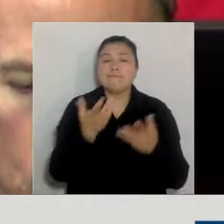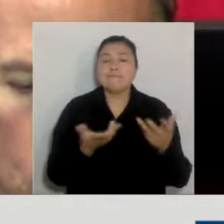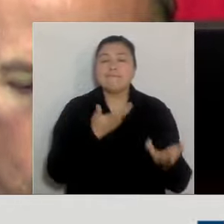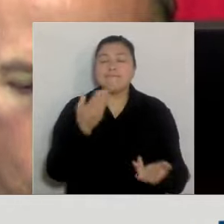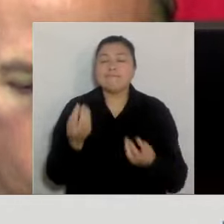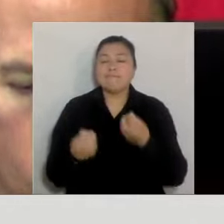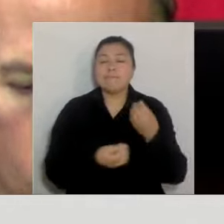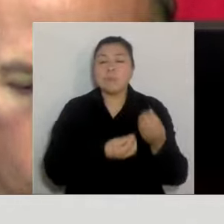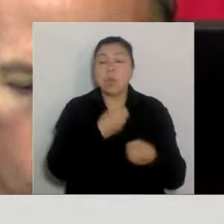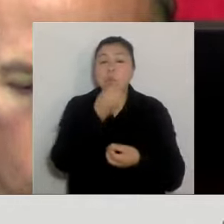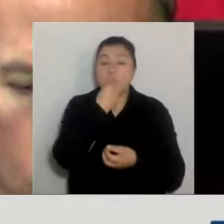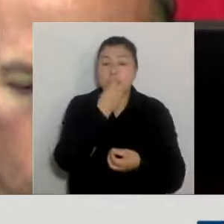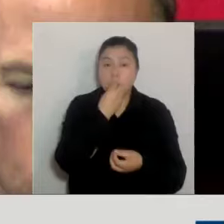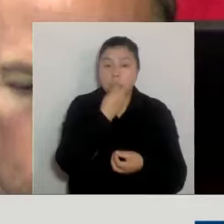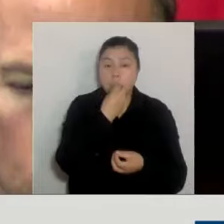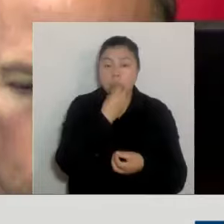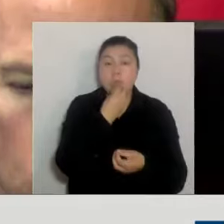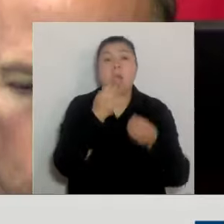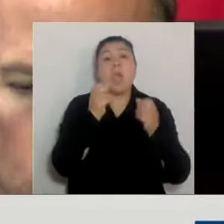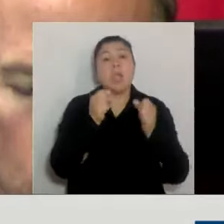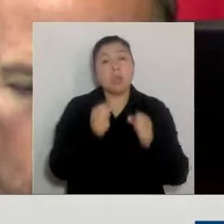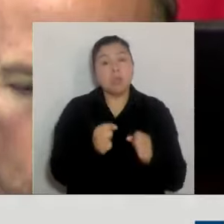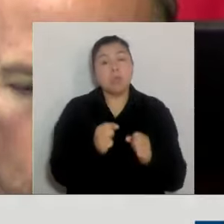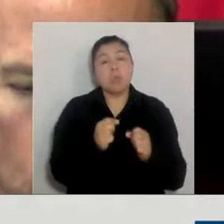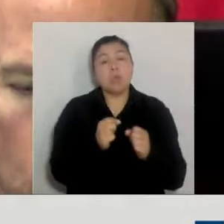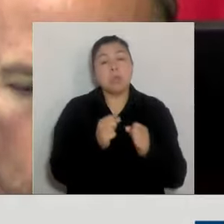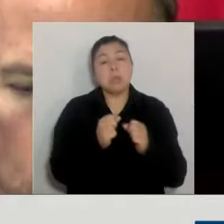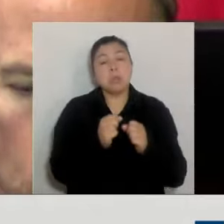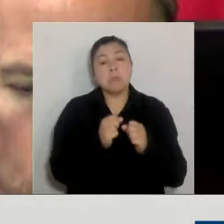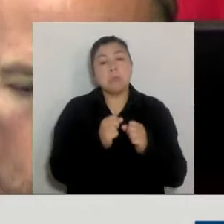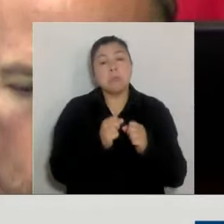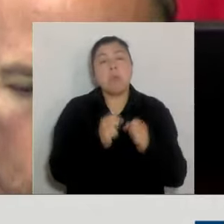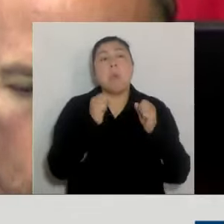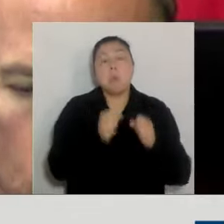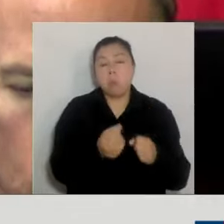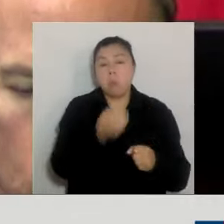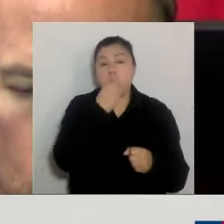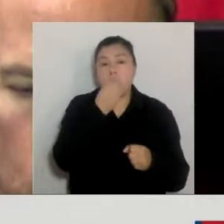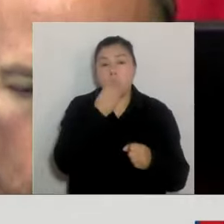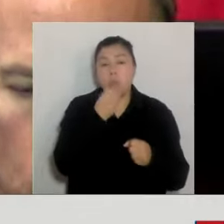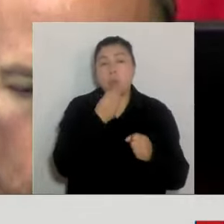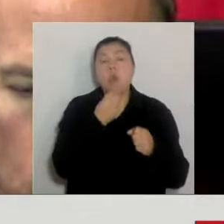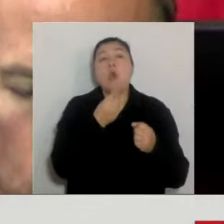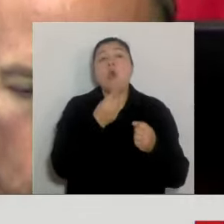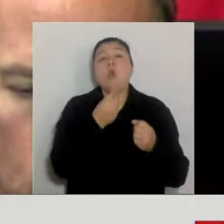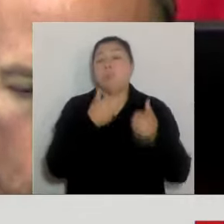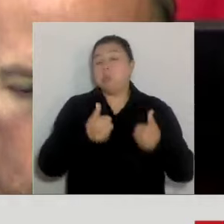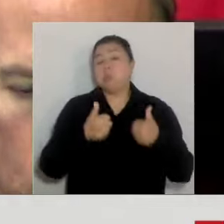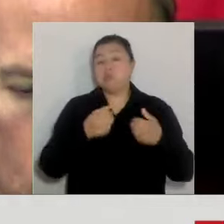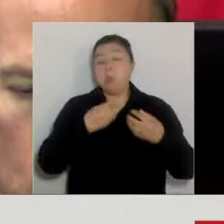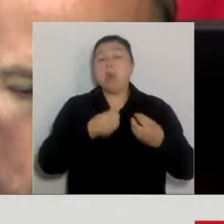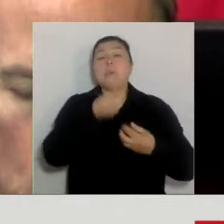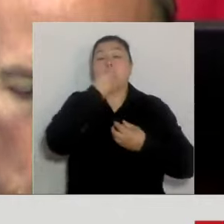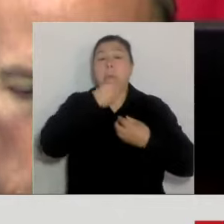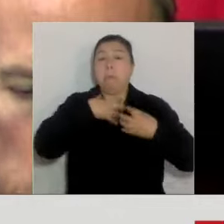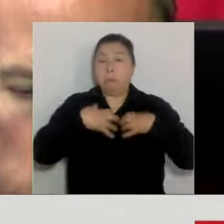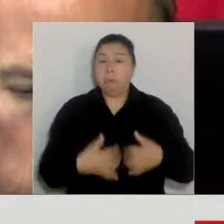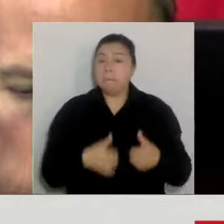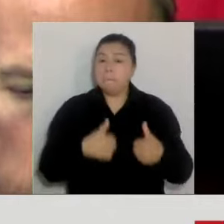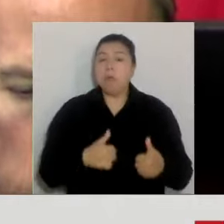alimento que puede tener características comestibles puede ser nutricionalmente bueno puede ser muy